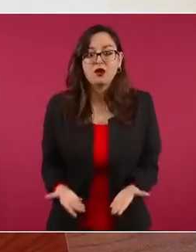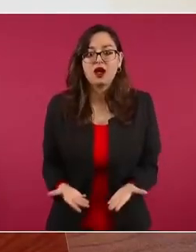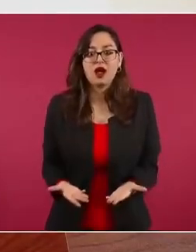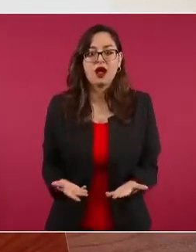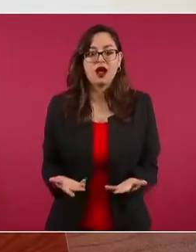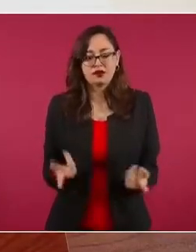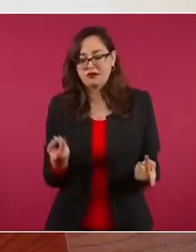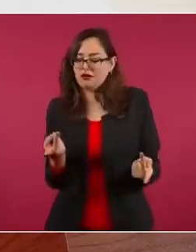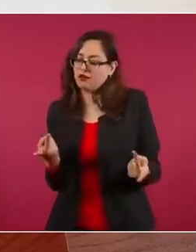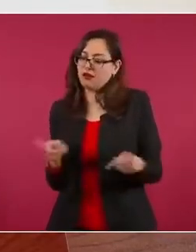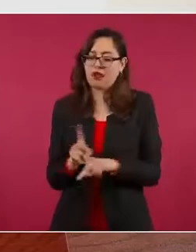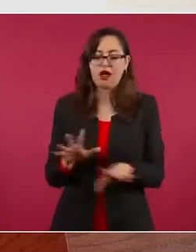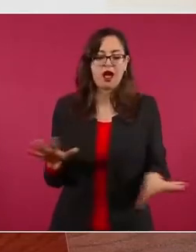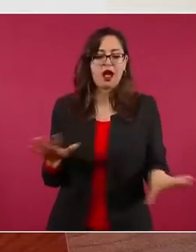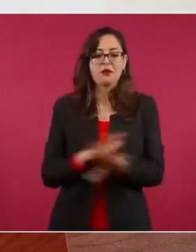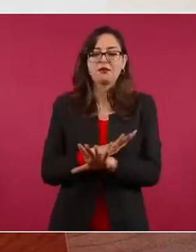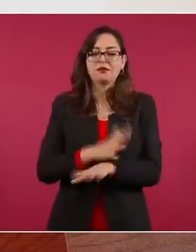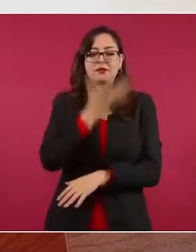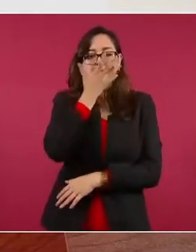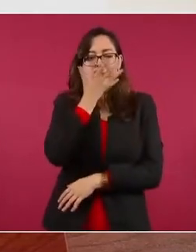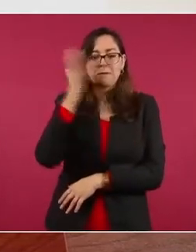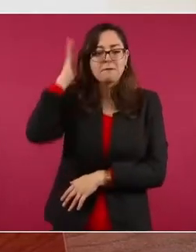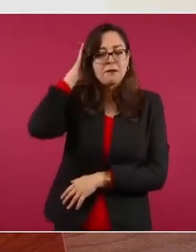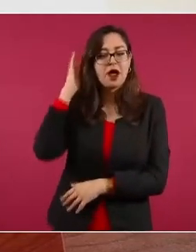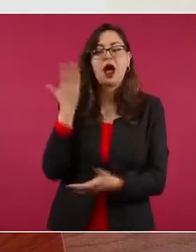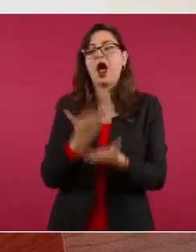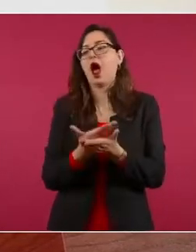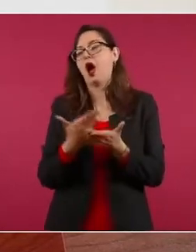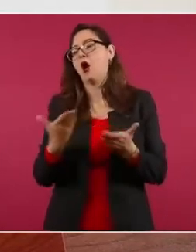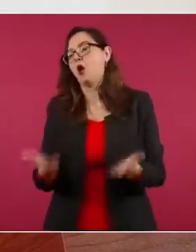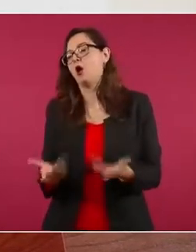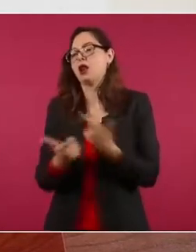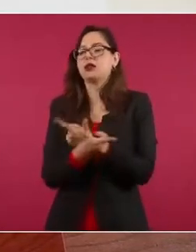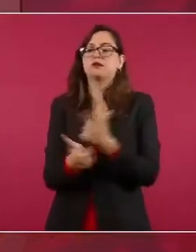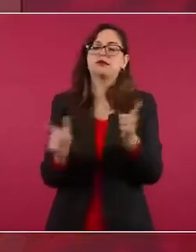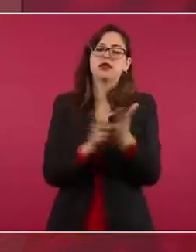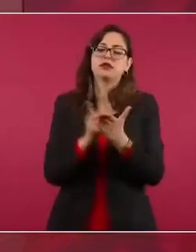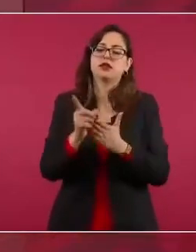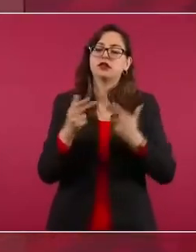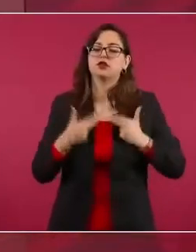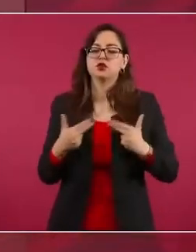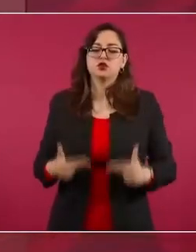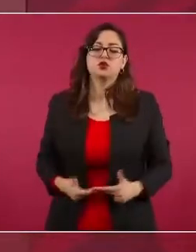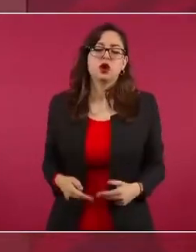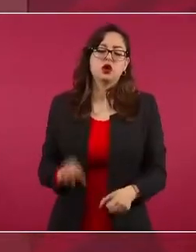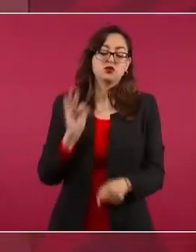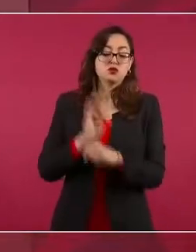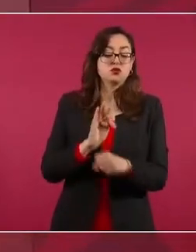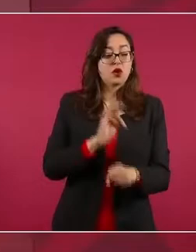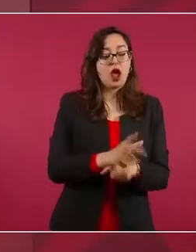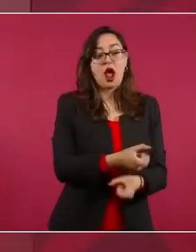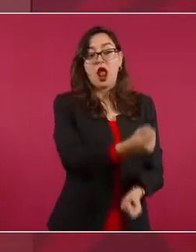de la libertad, de los derechos humanos. Bueno, se volvieron hasta feministas,